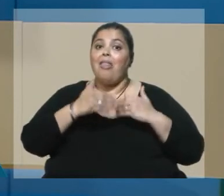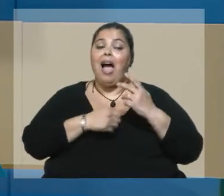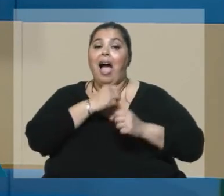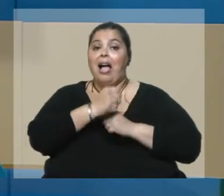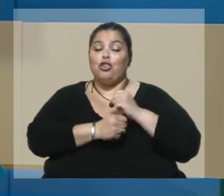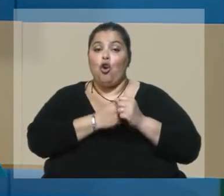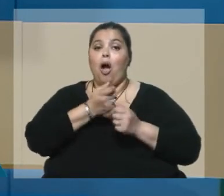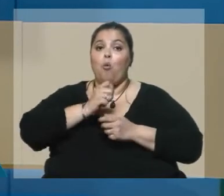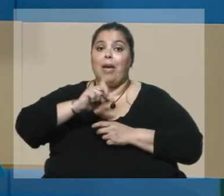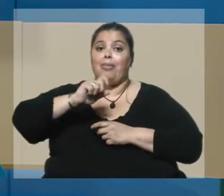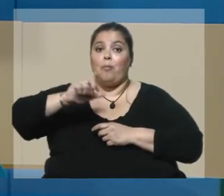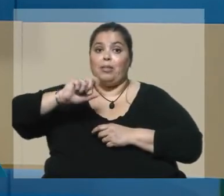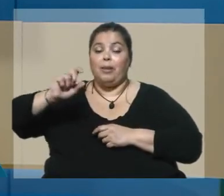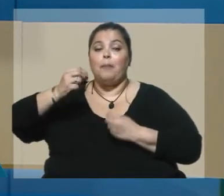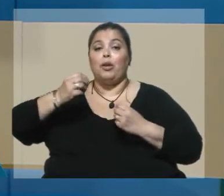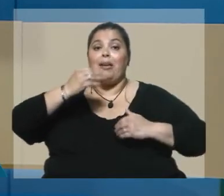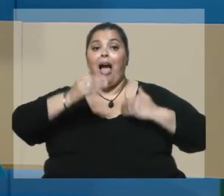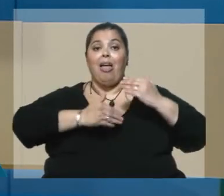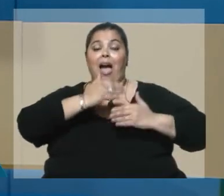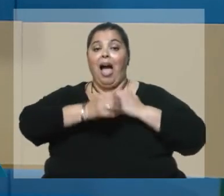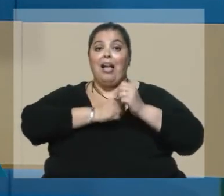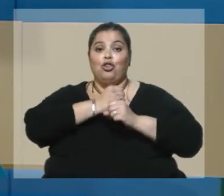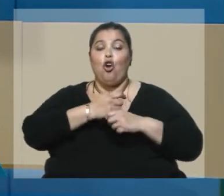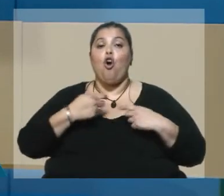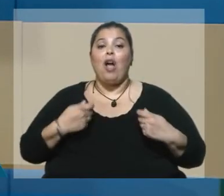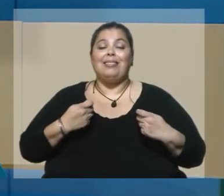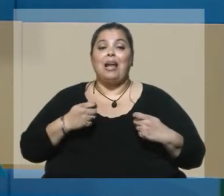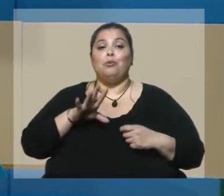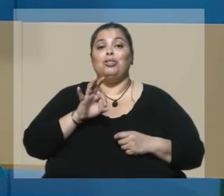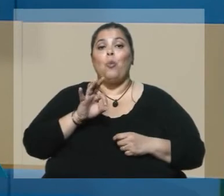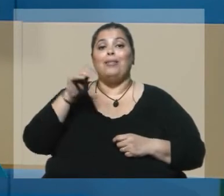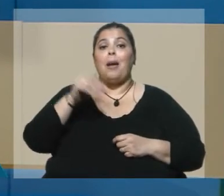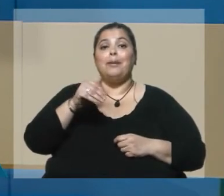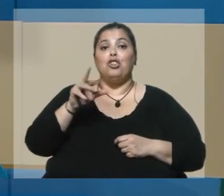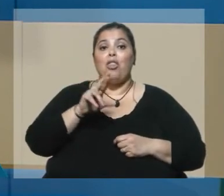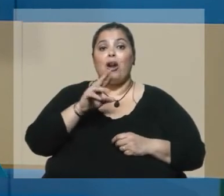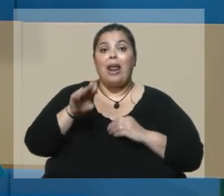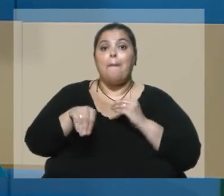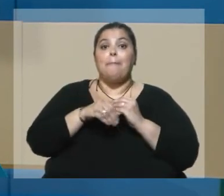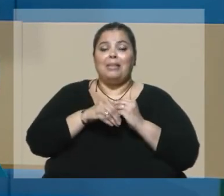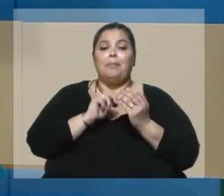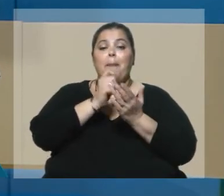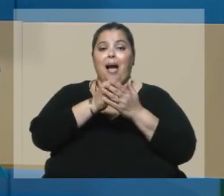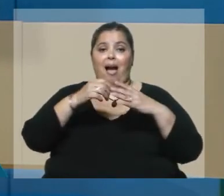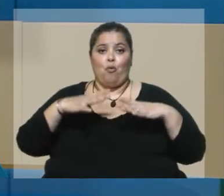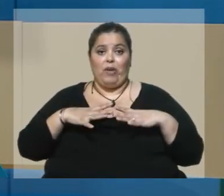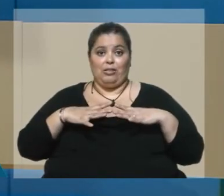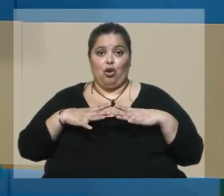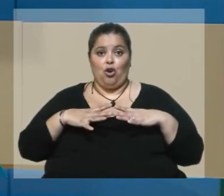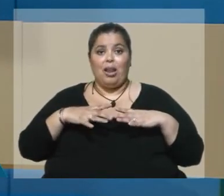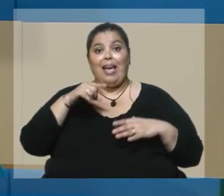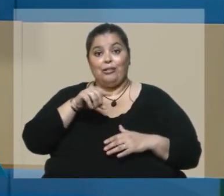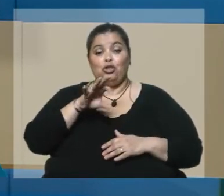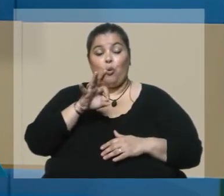definitiva cada año que pasa en general estamos gastando unos 50 millones de dólares más en que se van a las facilidades y son 50 millones de dólares que